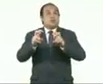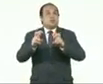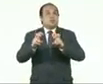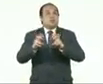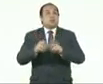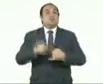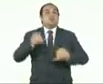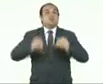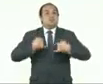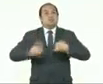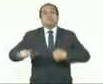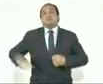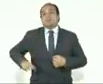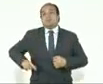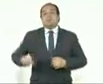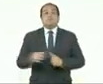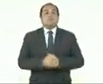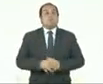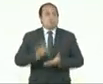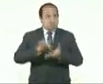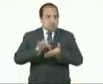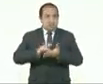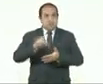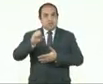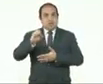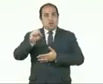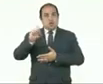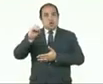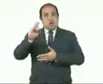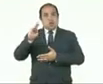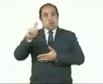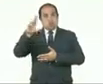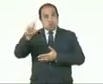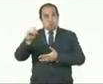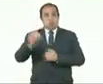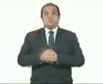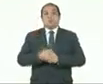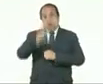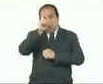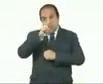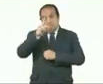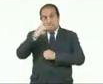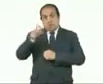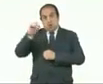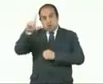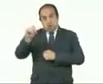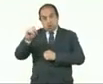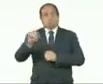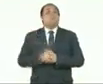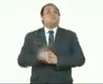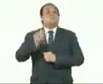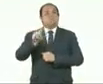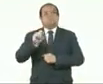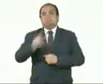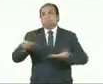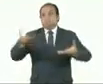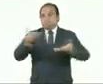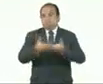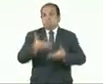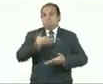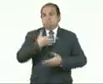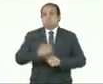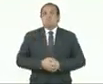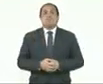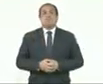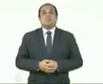director de Asuntos Jurídicos y de Gobierno. Gracias, Obdulio. A nuestro concejal Paolo, que está aquí presente.